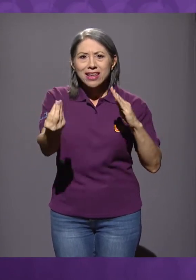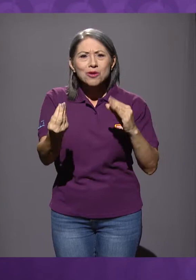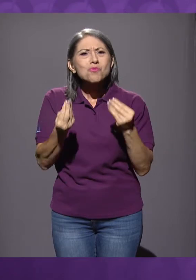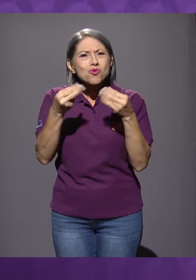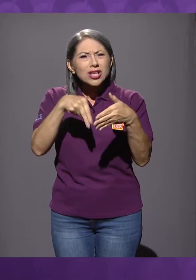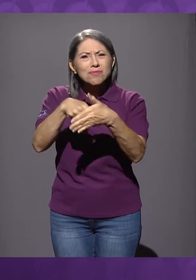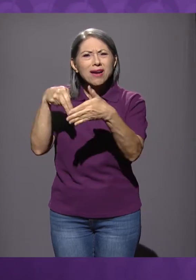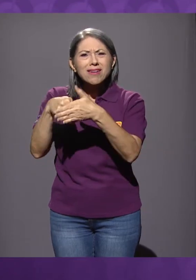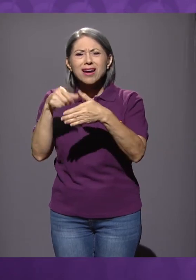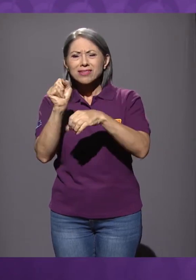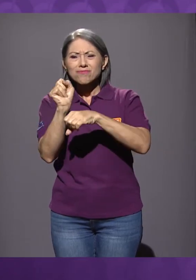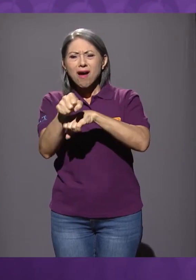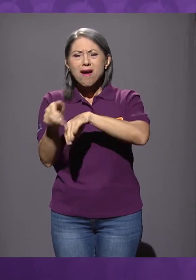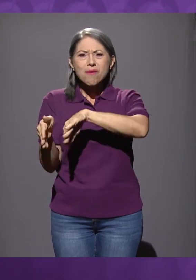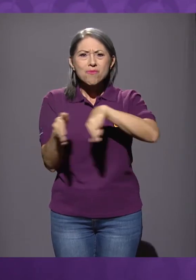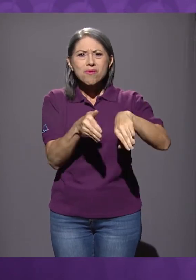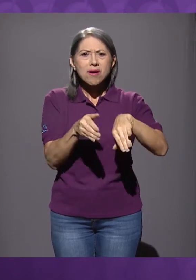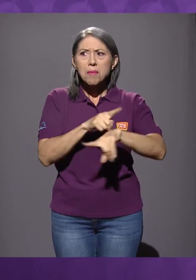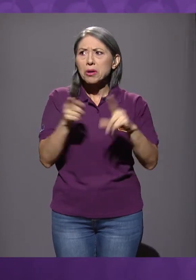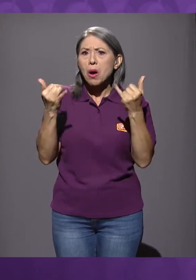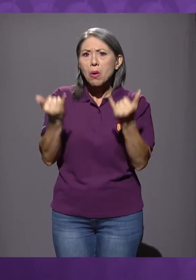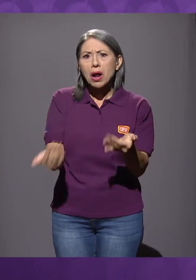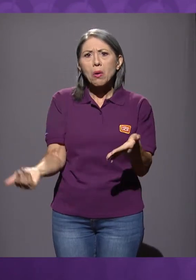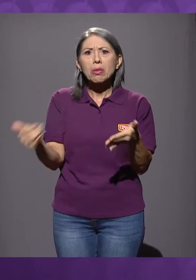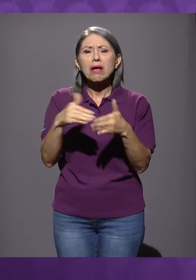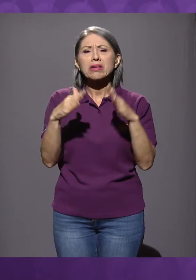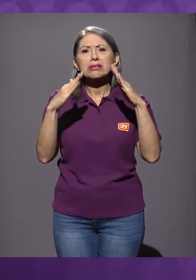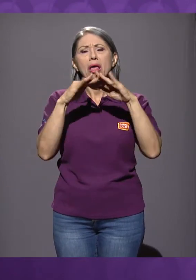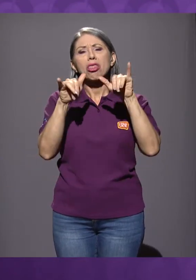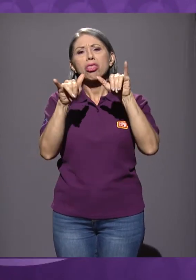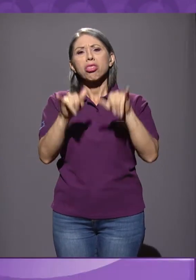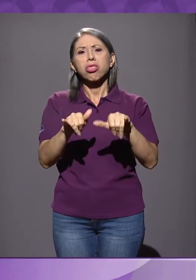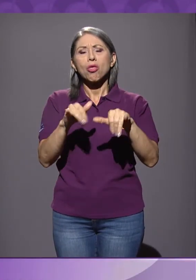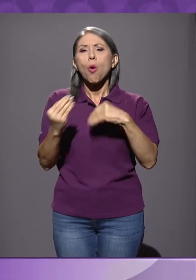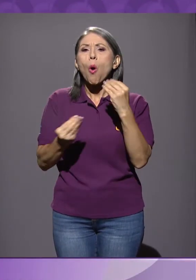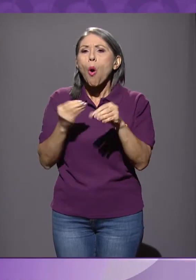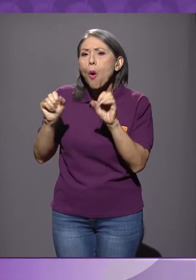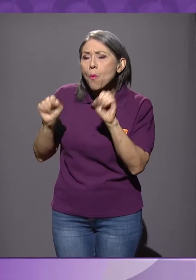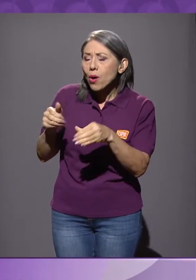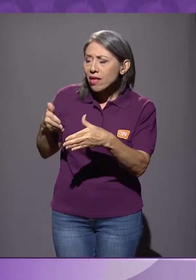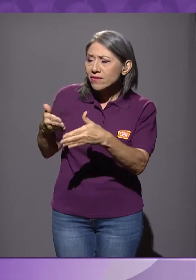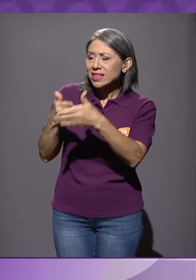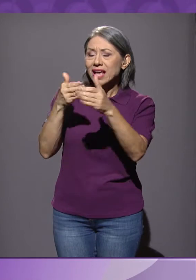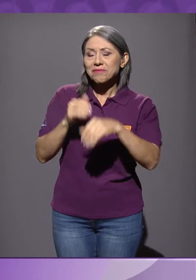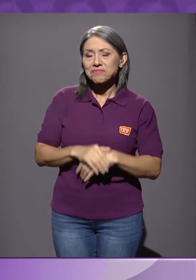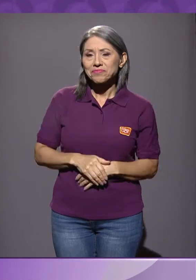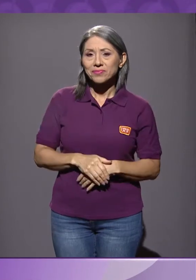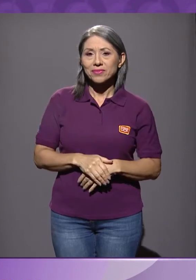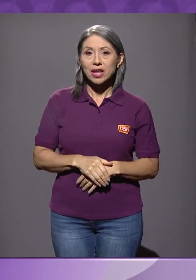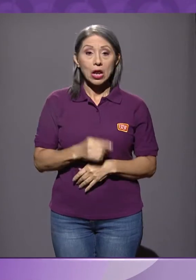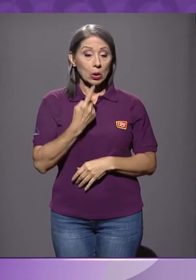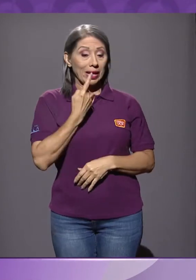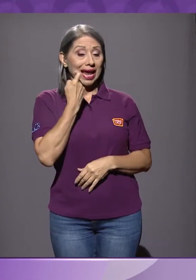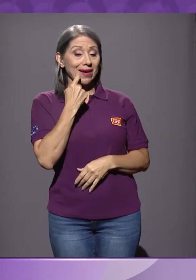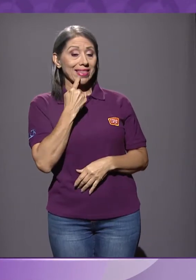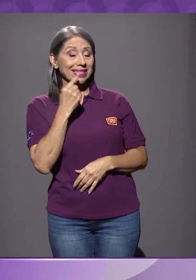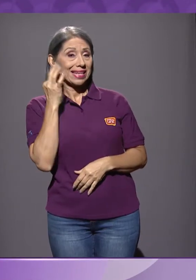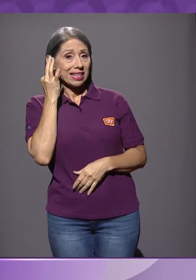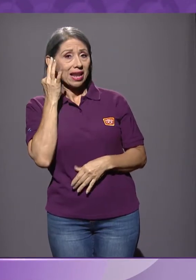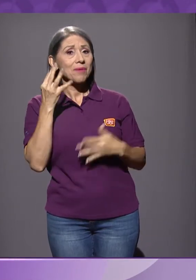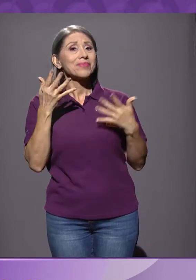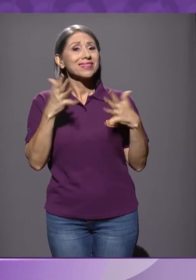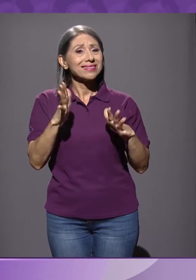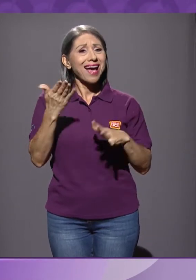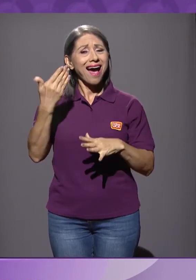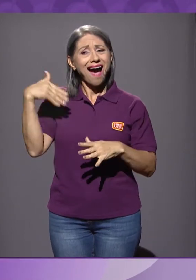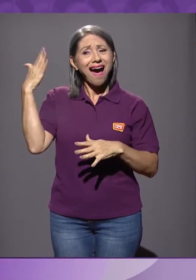¿verdad? ¿Cómo crees vos que puede afectar también esta situación? Yo aunaría a lo que acaba de comentar Adriana, de que ya